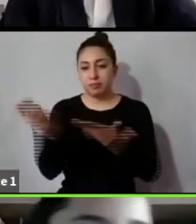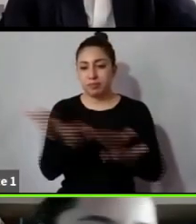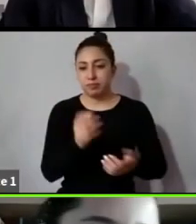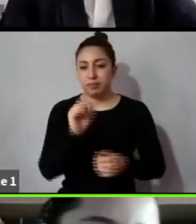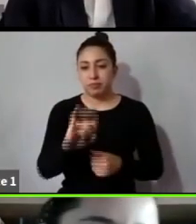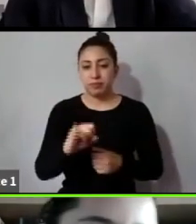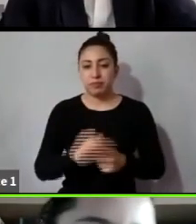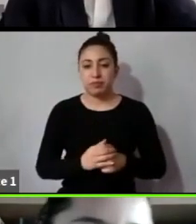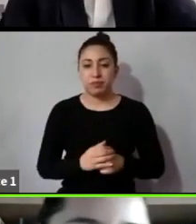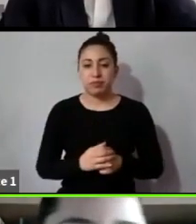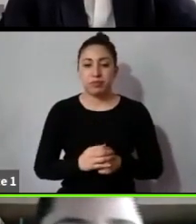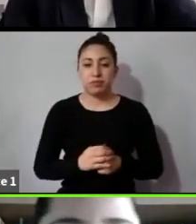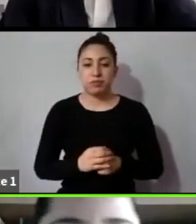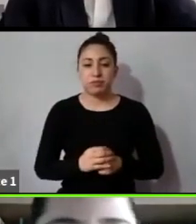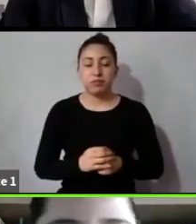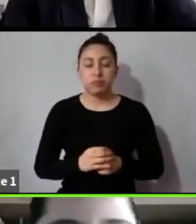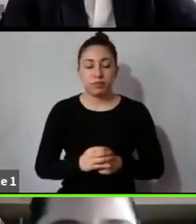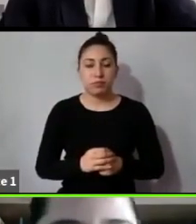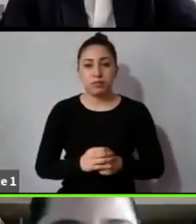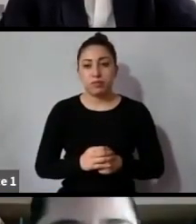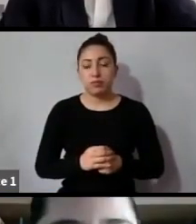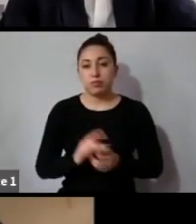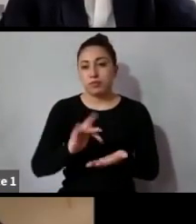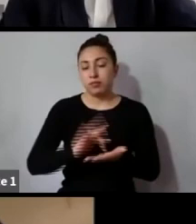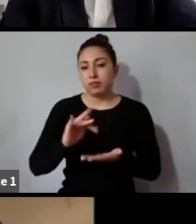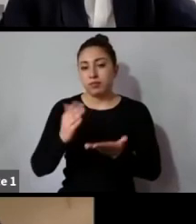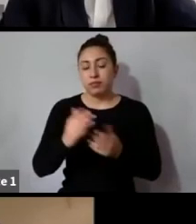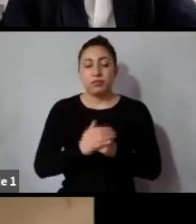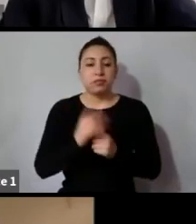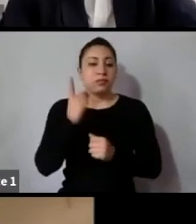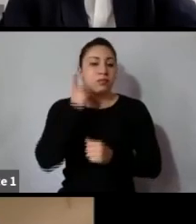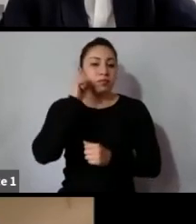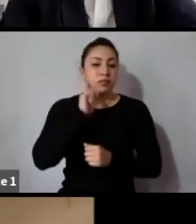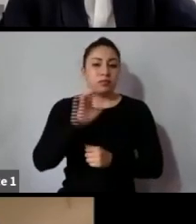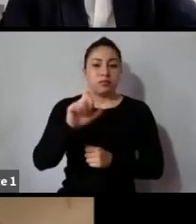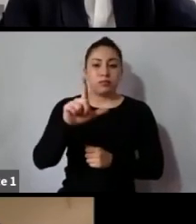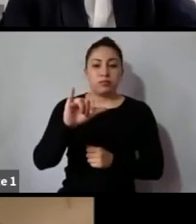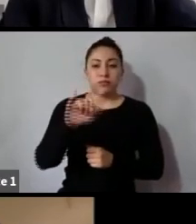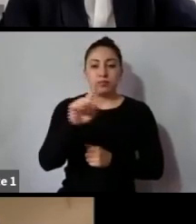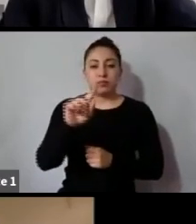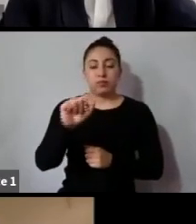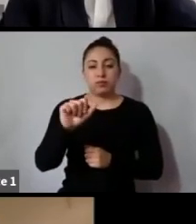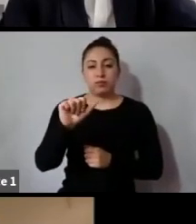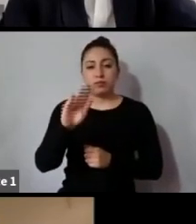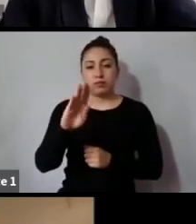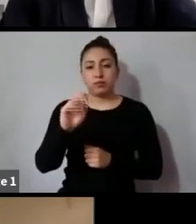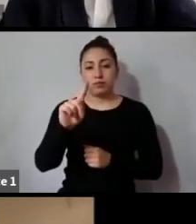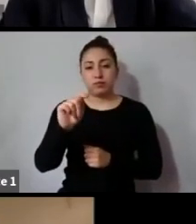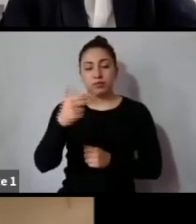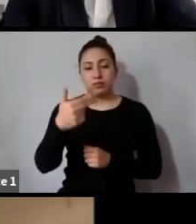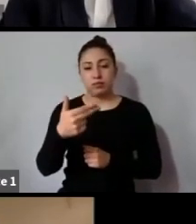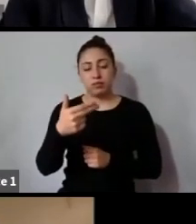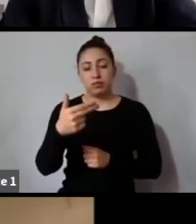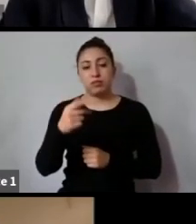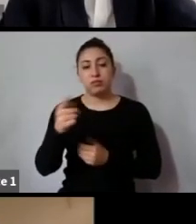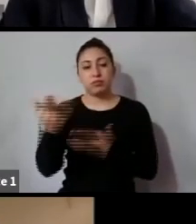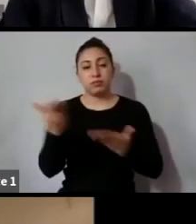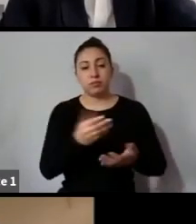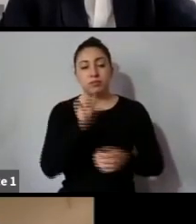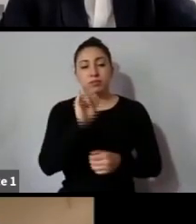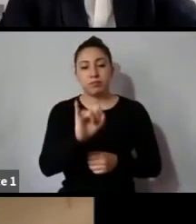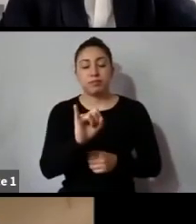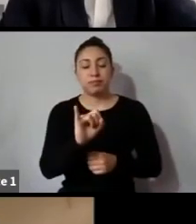Presente. Gracias, diputada. Diputada Janet Elizabeth Guerrero Maya, vicecoordinadora del Grupo Parlamentario del PT. Janet